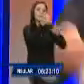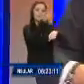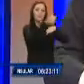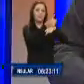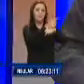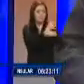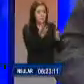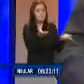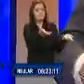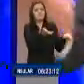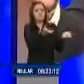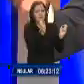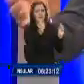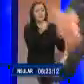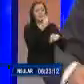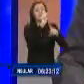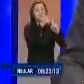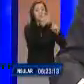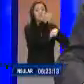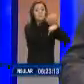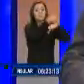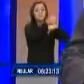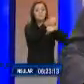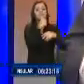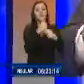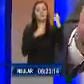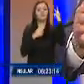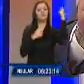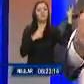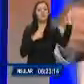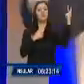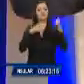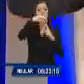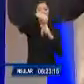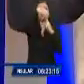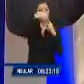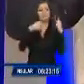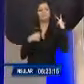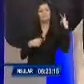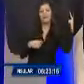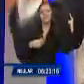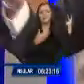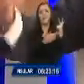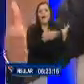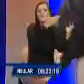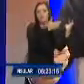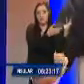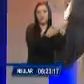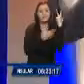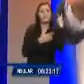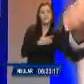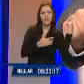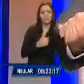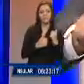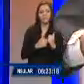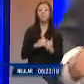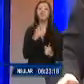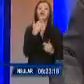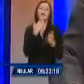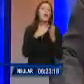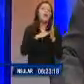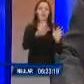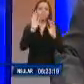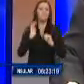Sigue siendo la primera suplente, pero ¿sabe de quién? De los 3 consejeros principales que quedaron del concurso anterior, pues. Si Juan Pablo